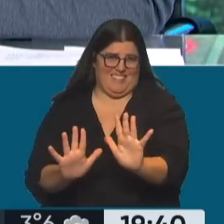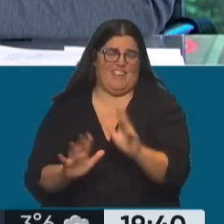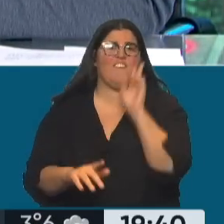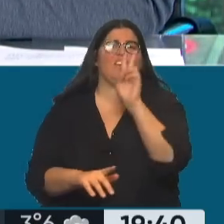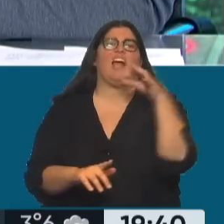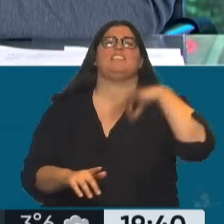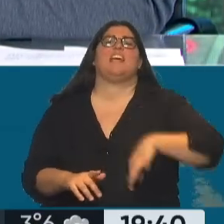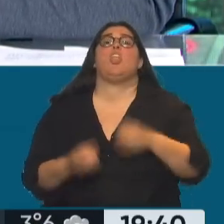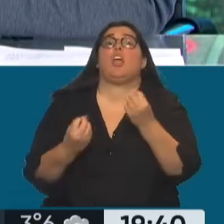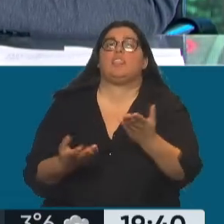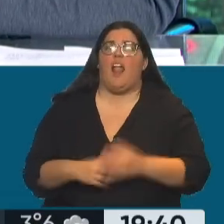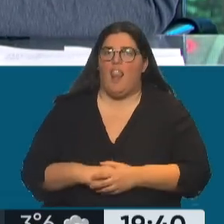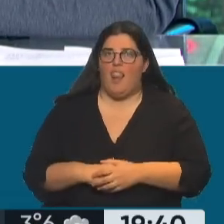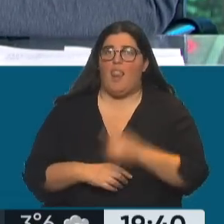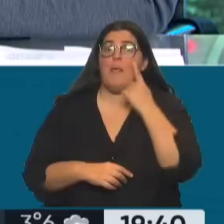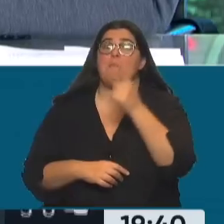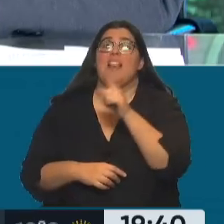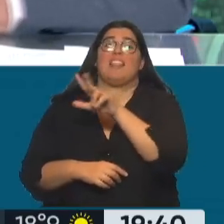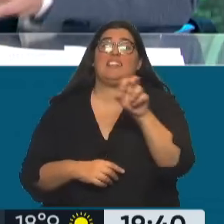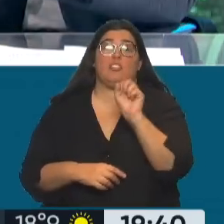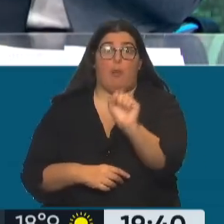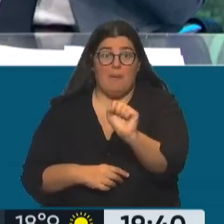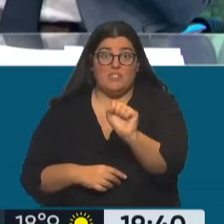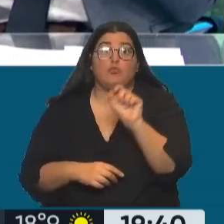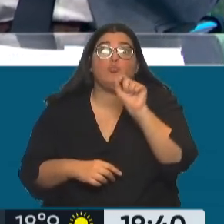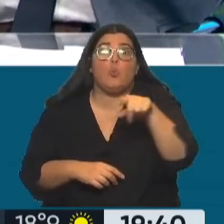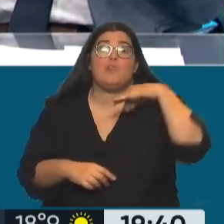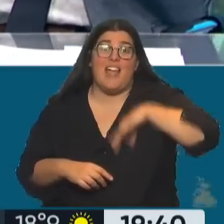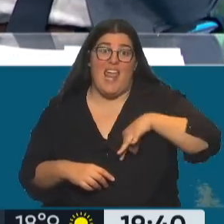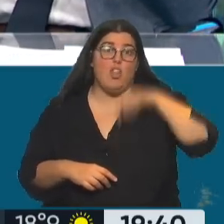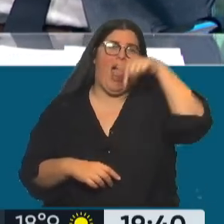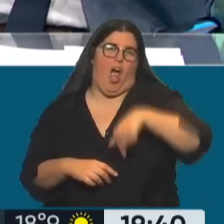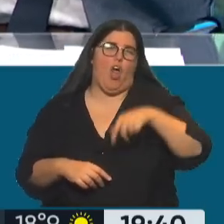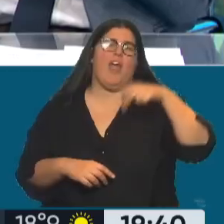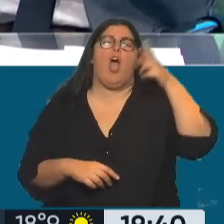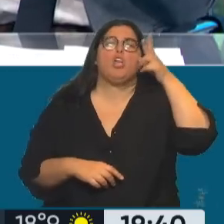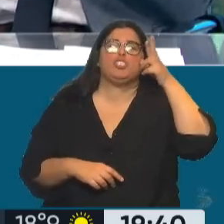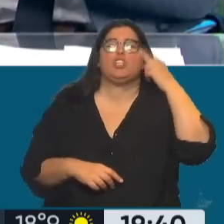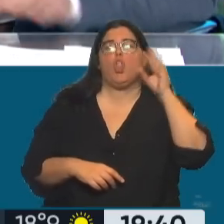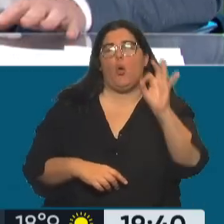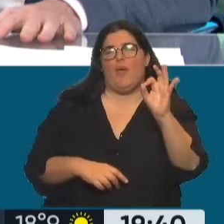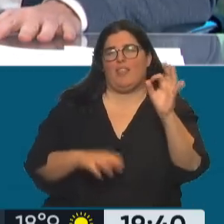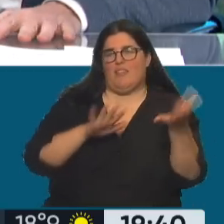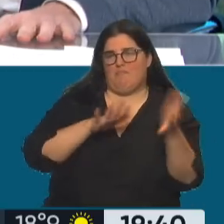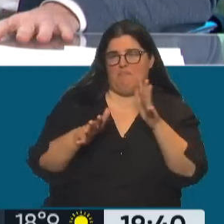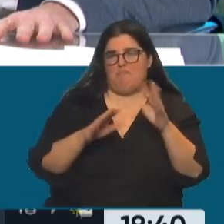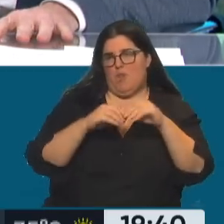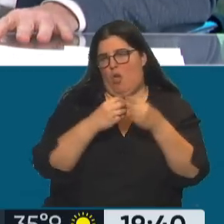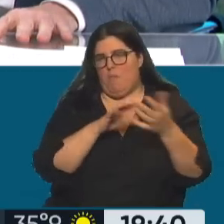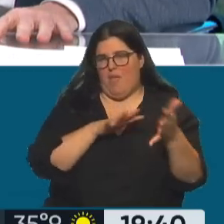salario, ¿no? Fíjate, con 1.300 pesos, tu salario, que hoy es de 890 en promedio,